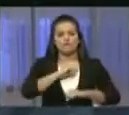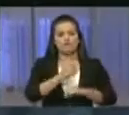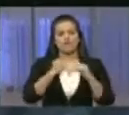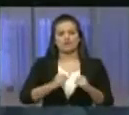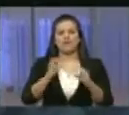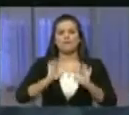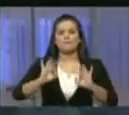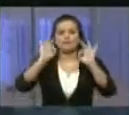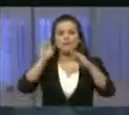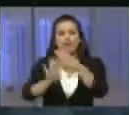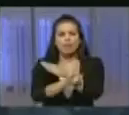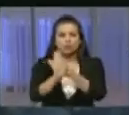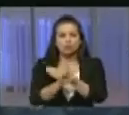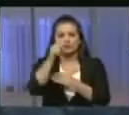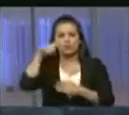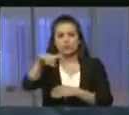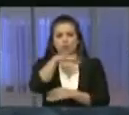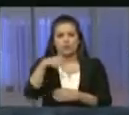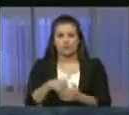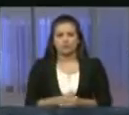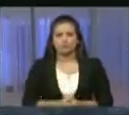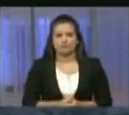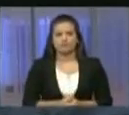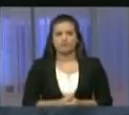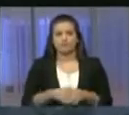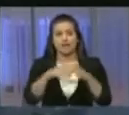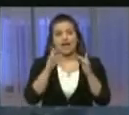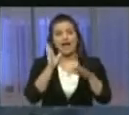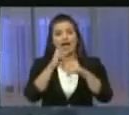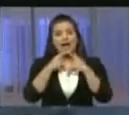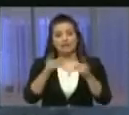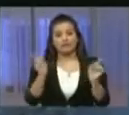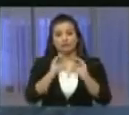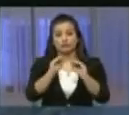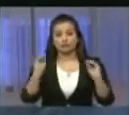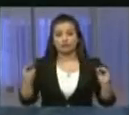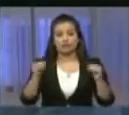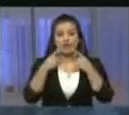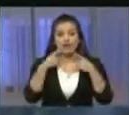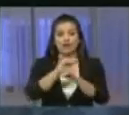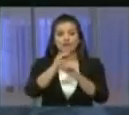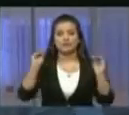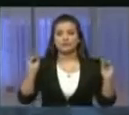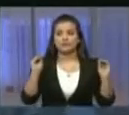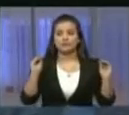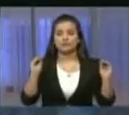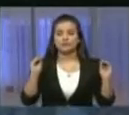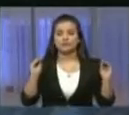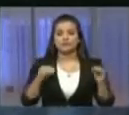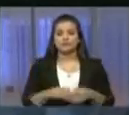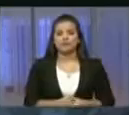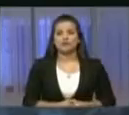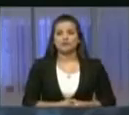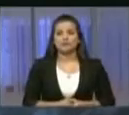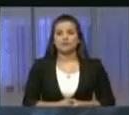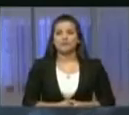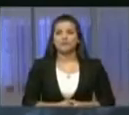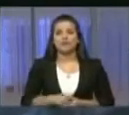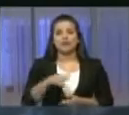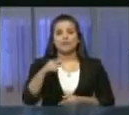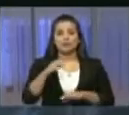de protección del pueblo de la guardia nacional bolivariana Así que anuncio esto he nombrado este general que es un hombre comprometido